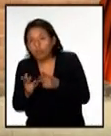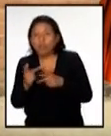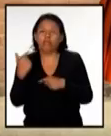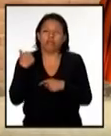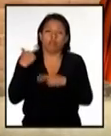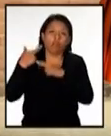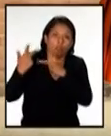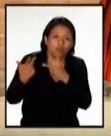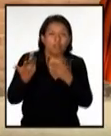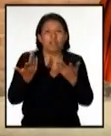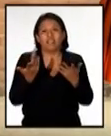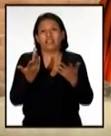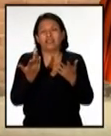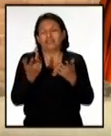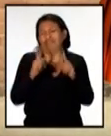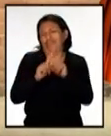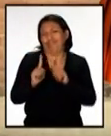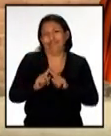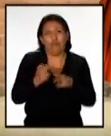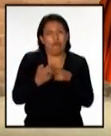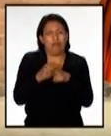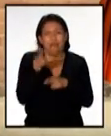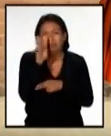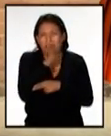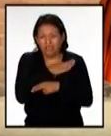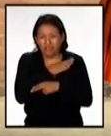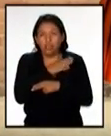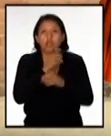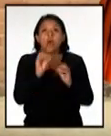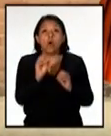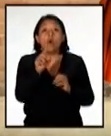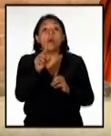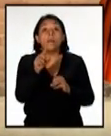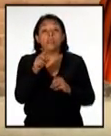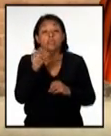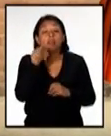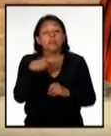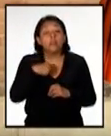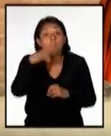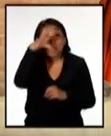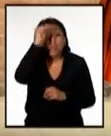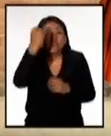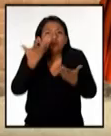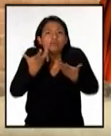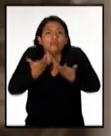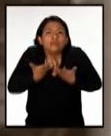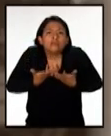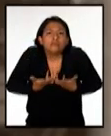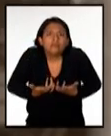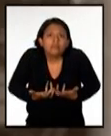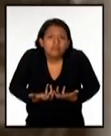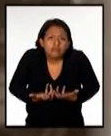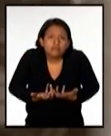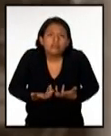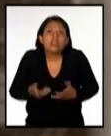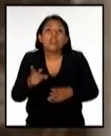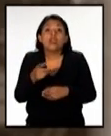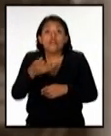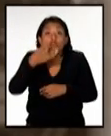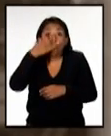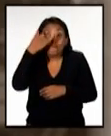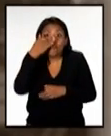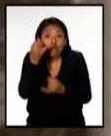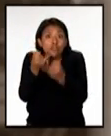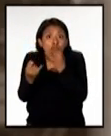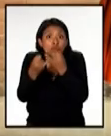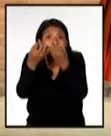la clavícula y demás partes de su cuerpo. ¿O qué me dicen del payaso depresivo? Porque perder su